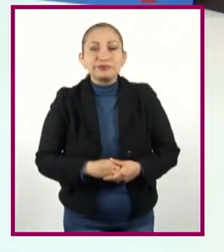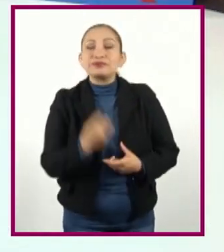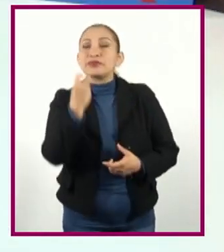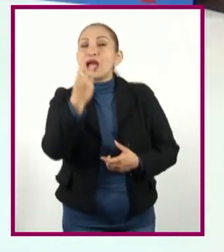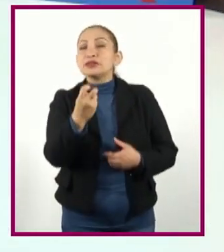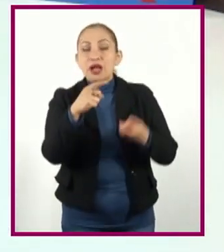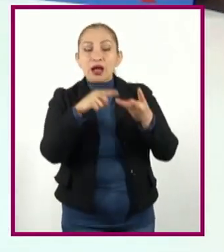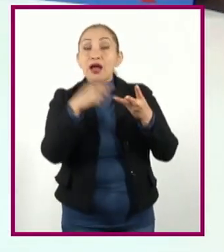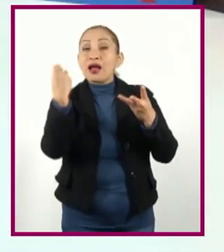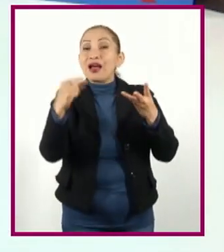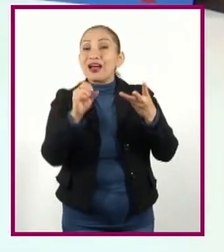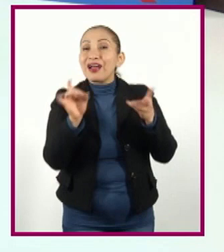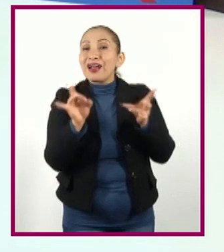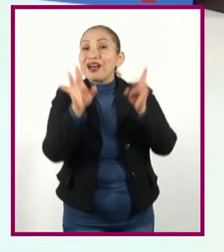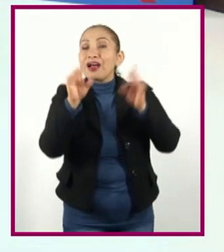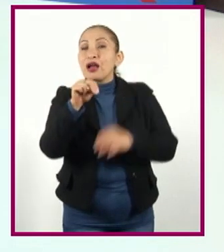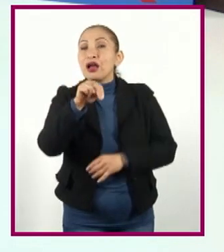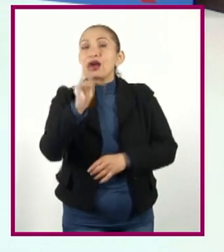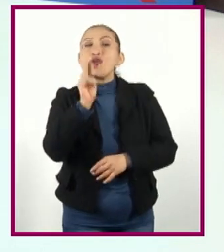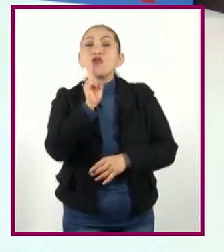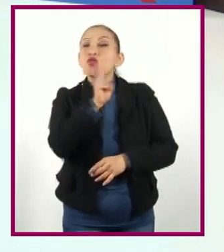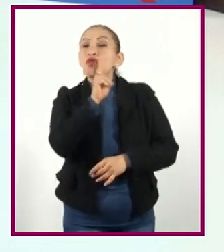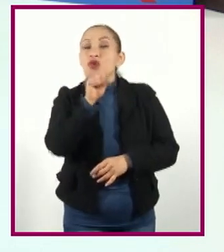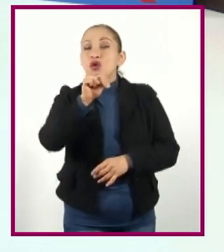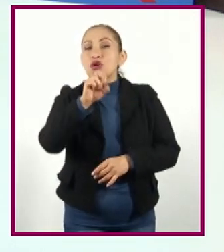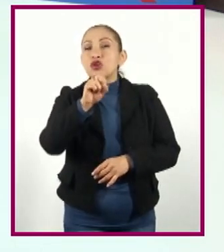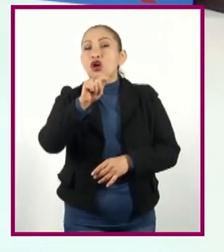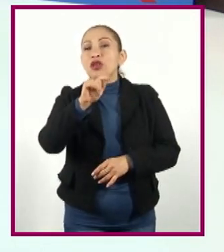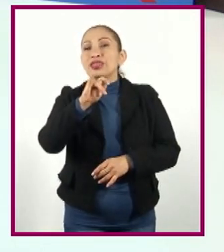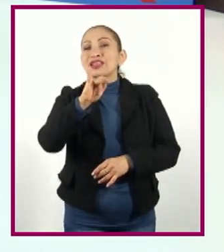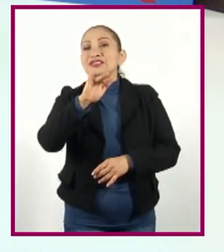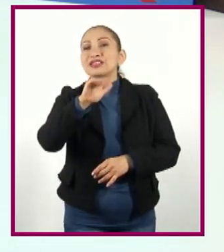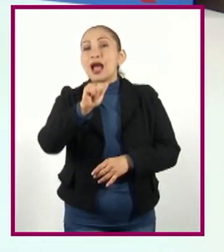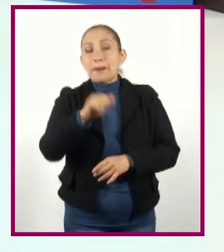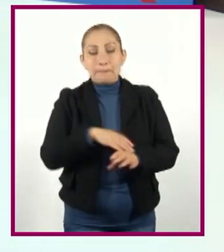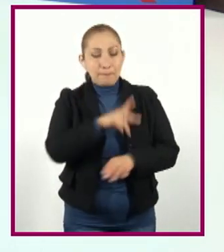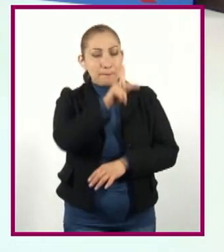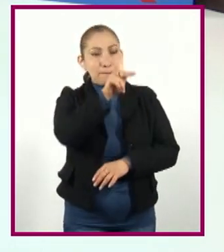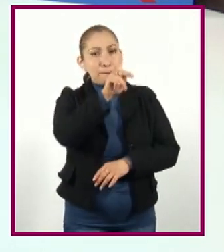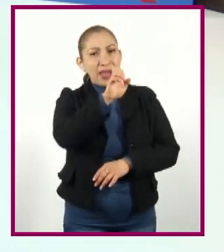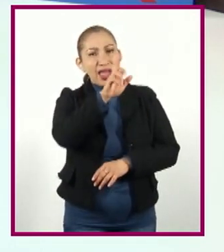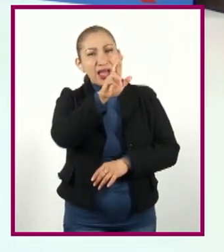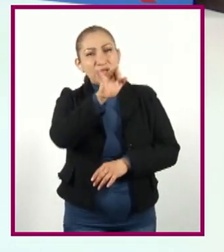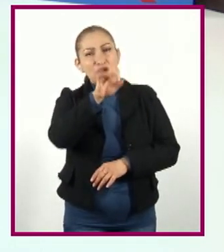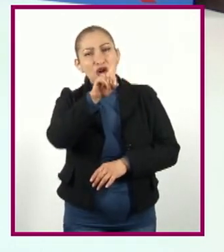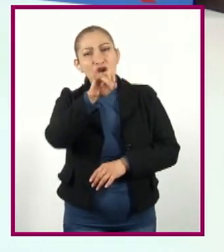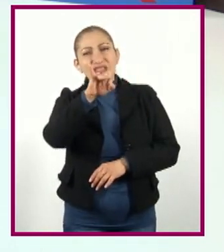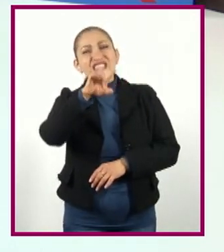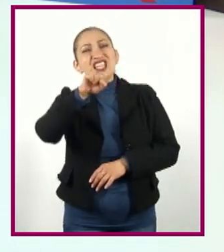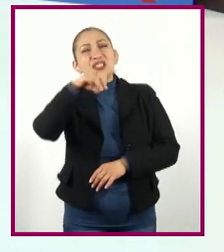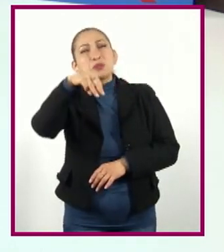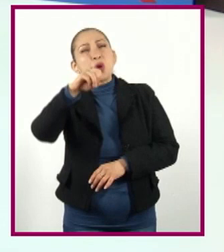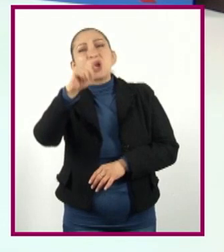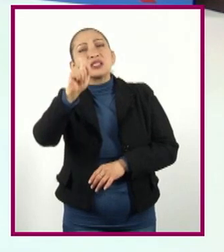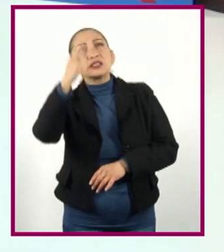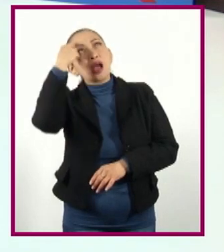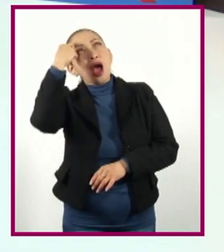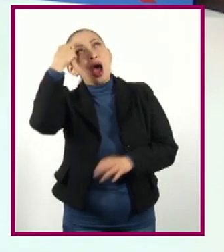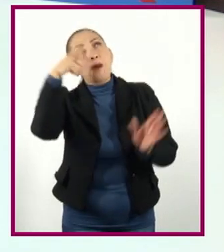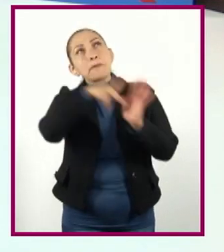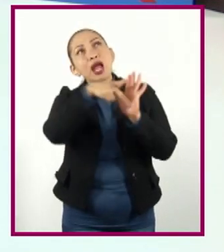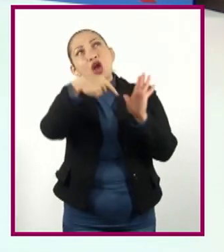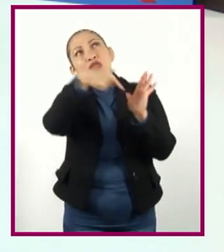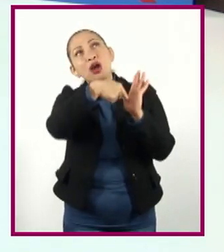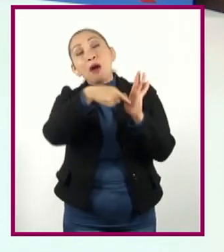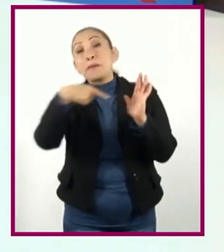este hecho se le llama noticia. Aunque la palabra periodismo nos remite inmediatamente a la prensa escrita, las